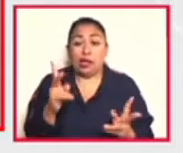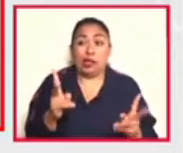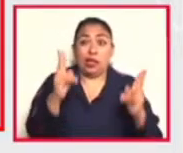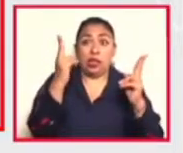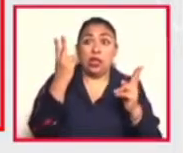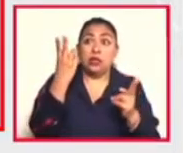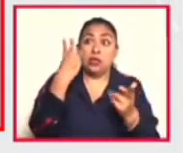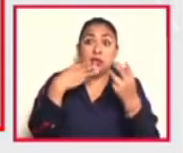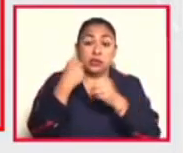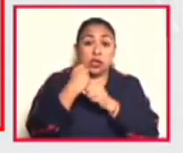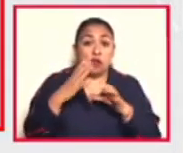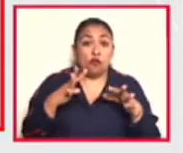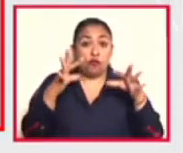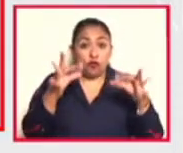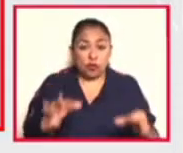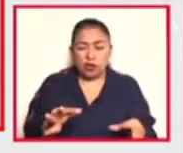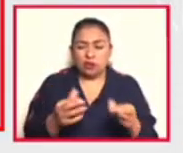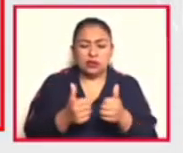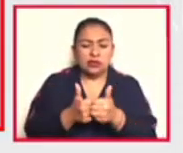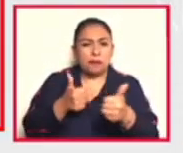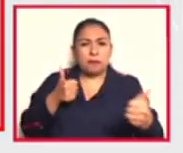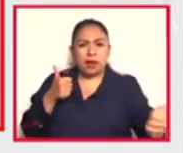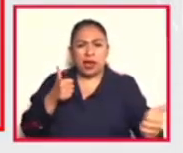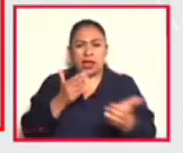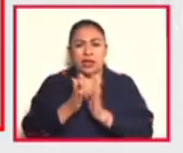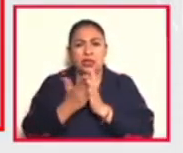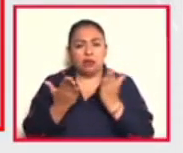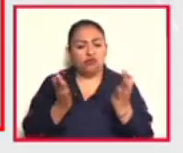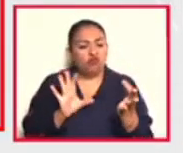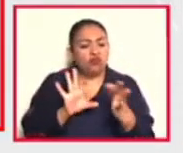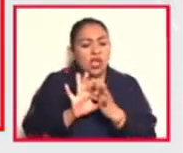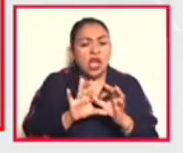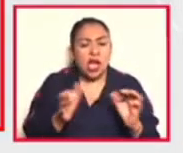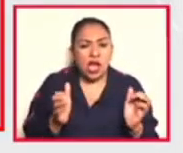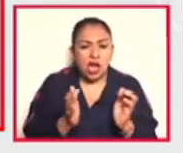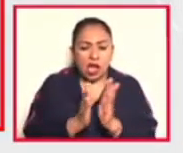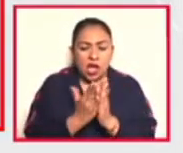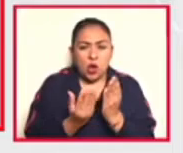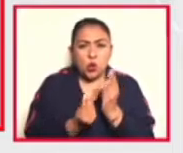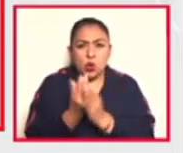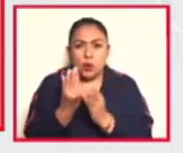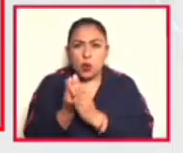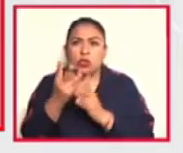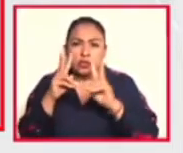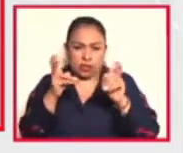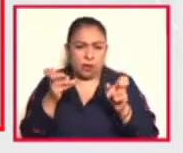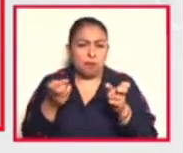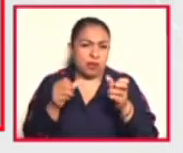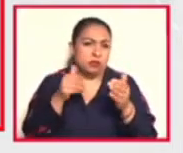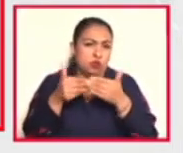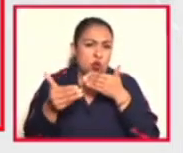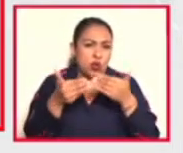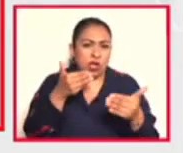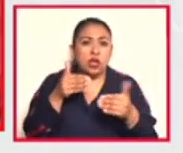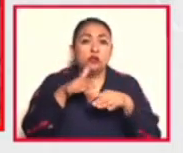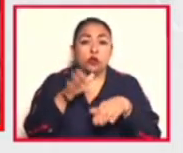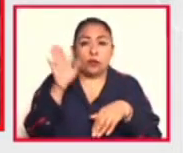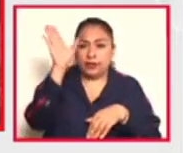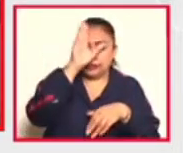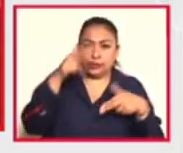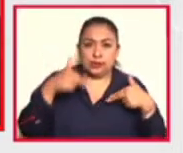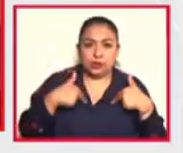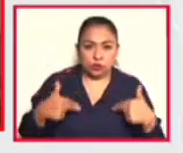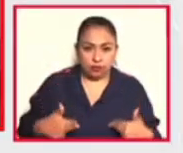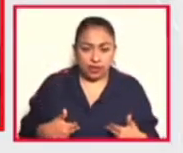años, alejada de la literatura, pero cercana a las obras de vanguardia que abordan temas de actualidad en ciencias y humanidades.